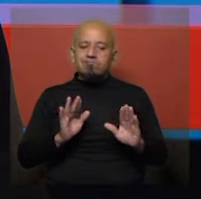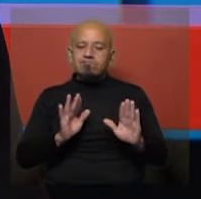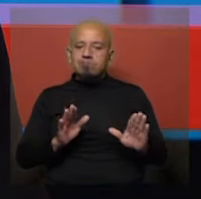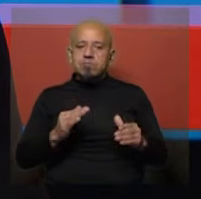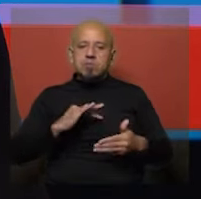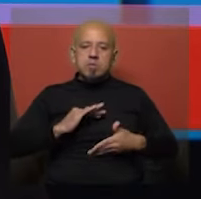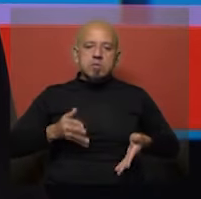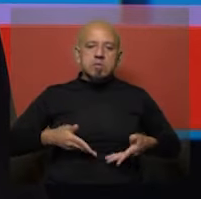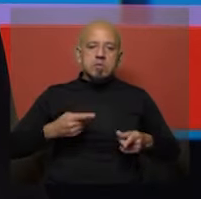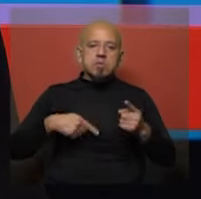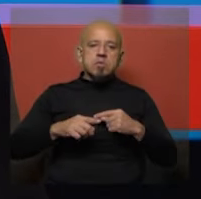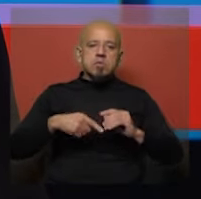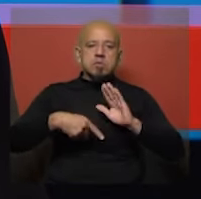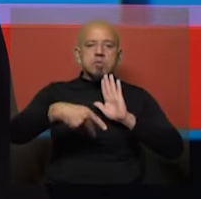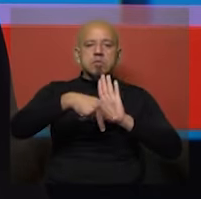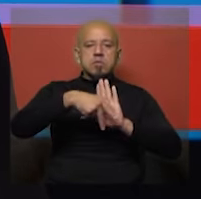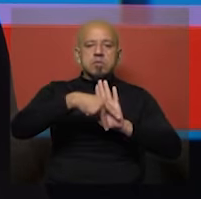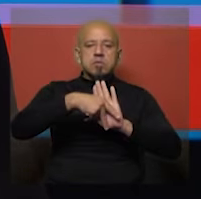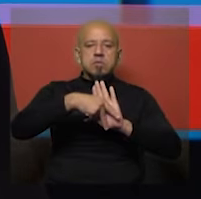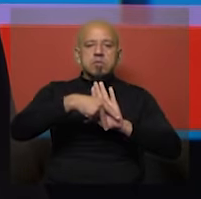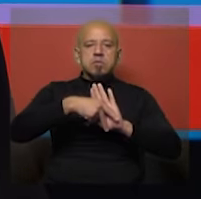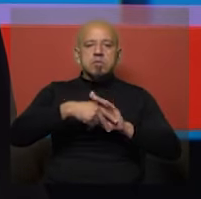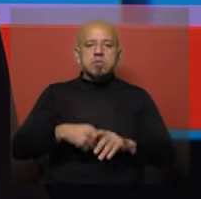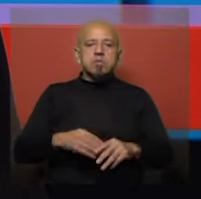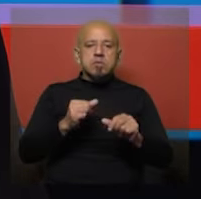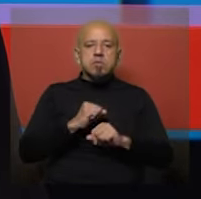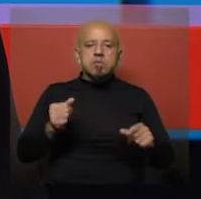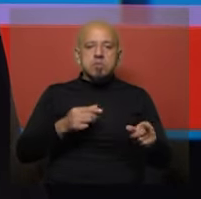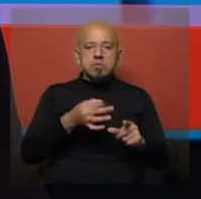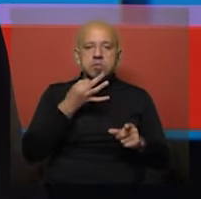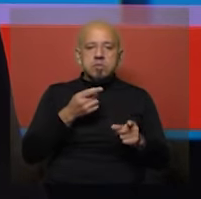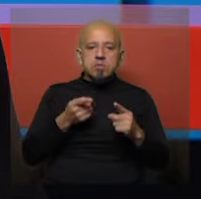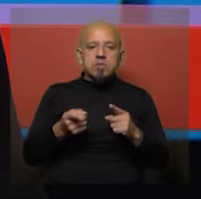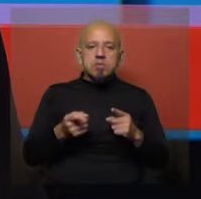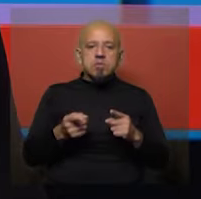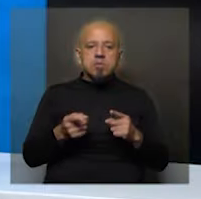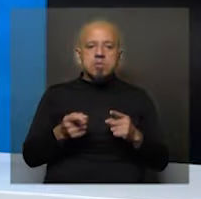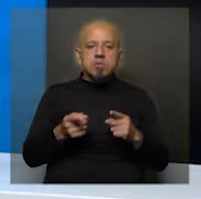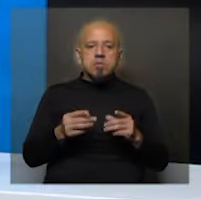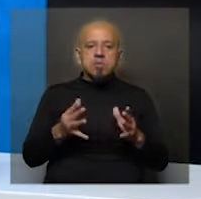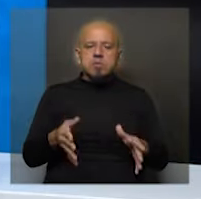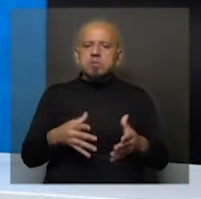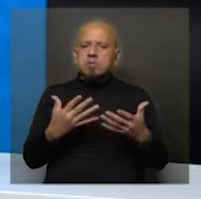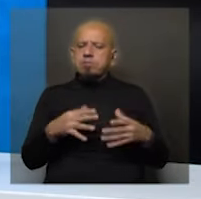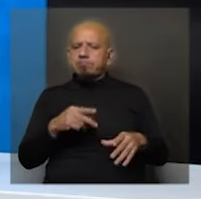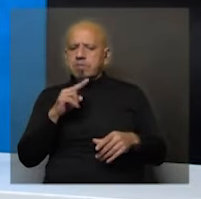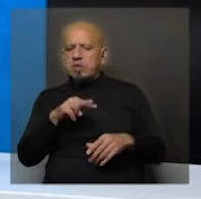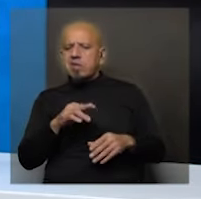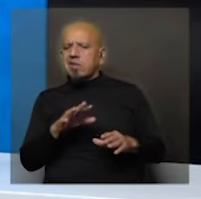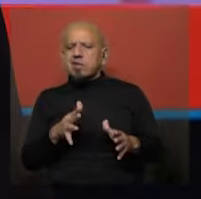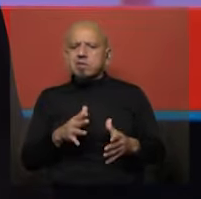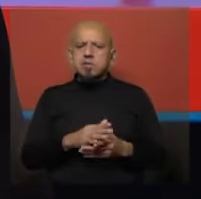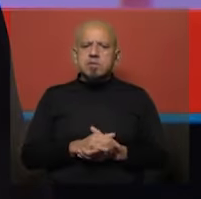de género pero la normativa está O sea que podemos fundamentar desde ese lugar cu decís no quieren verla concretamente Qué